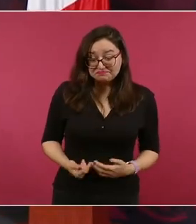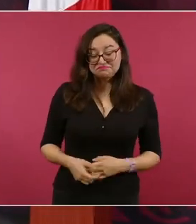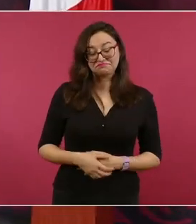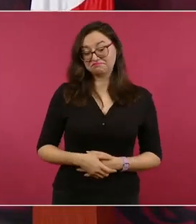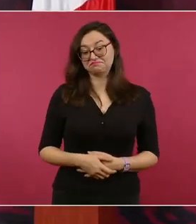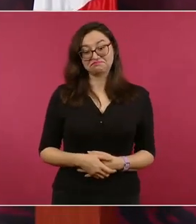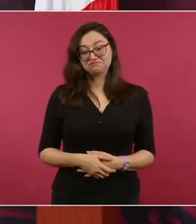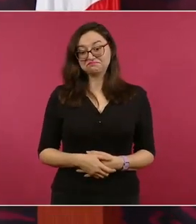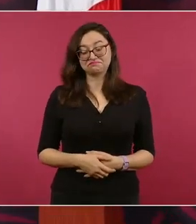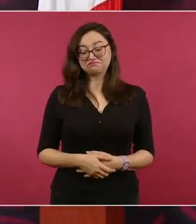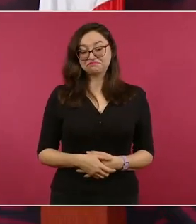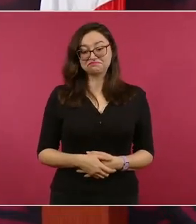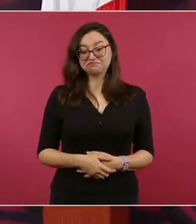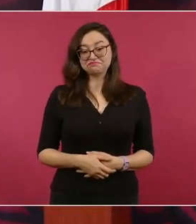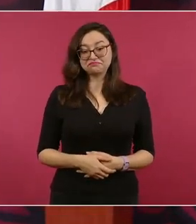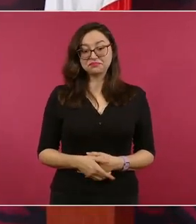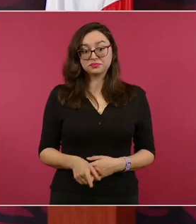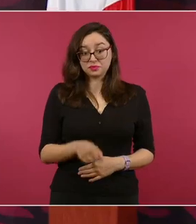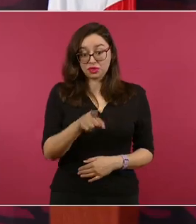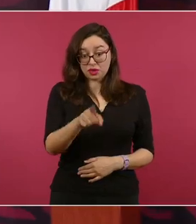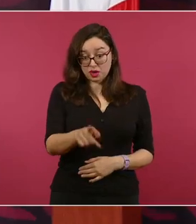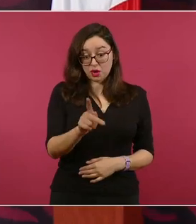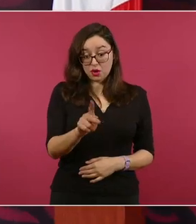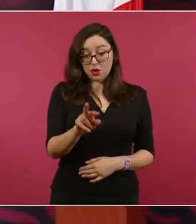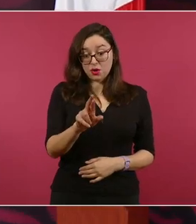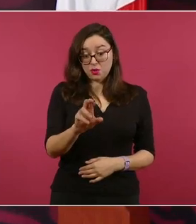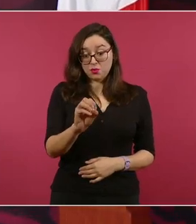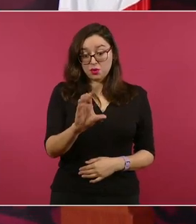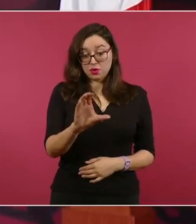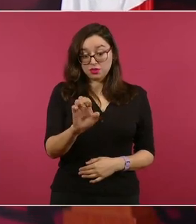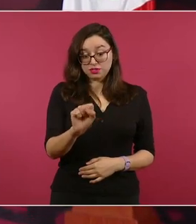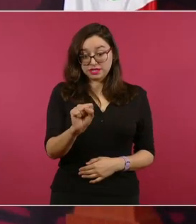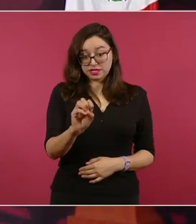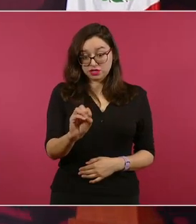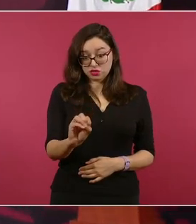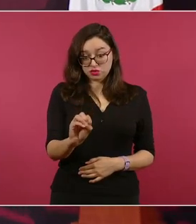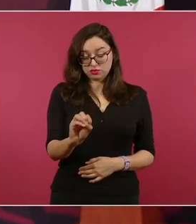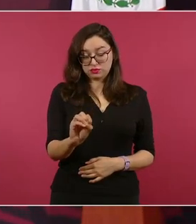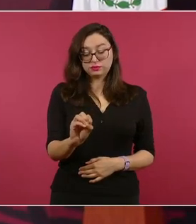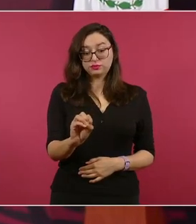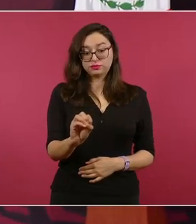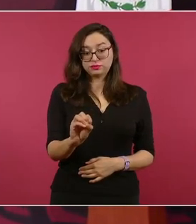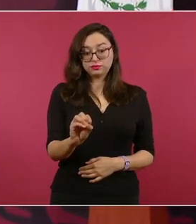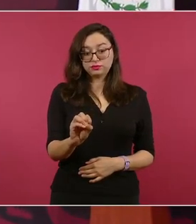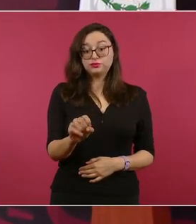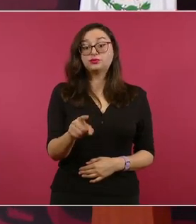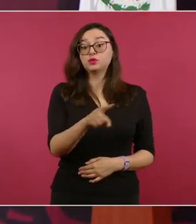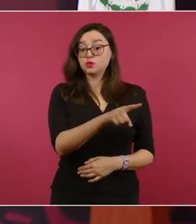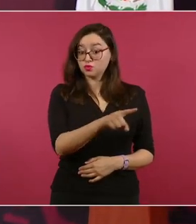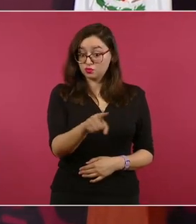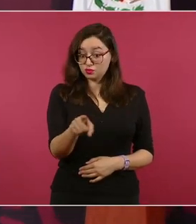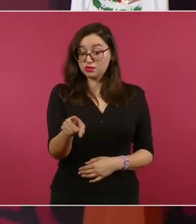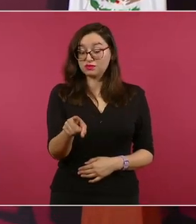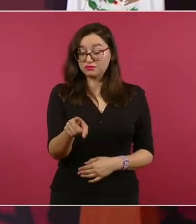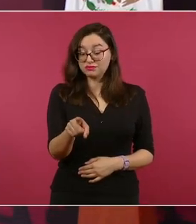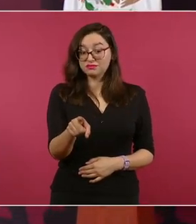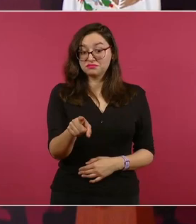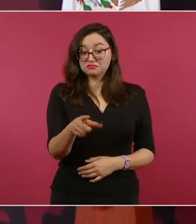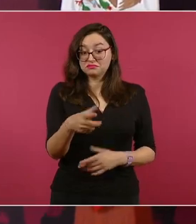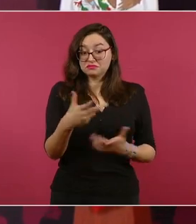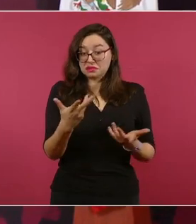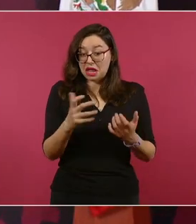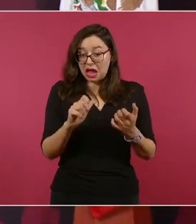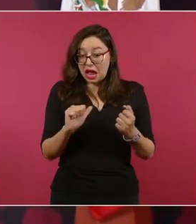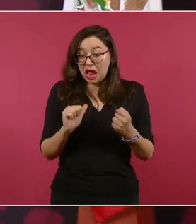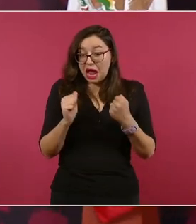Ustedes en proceso, ¿sí?, han hecho un